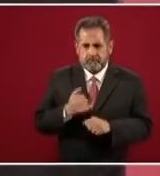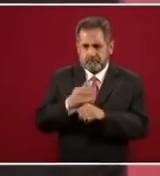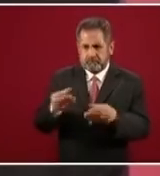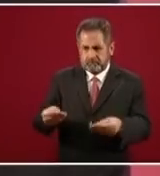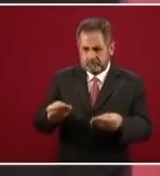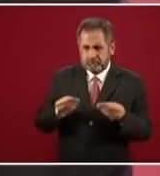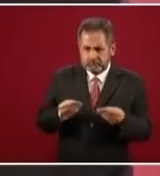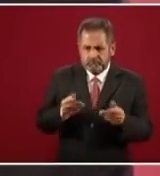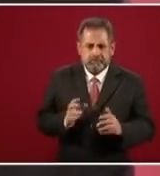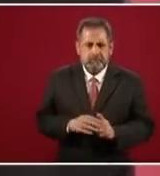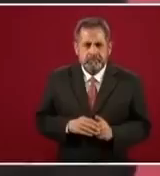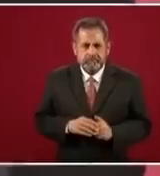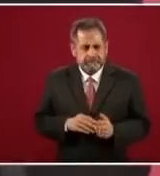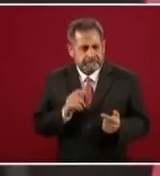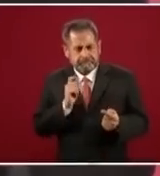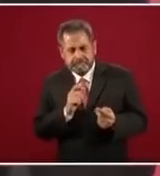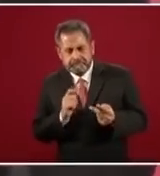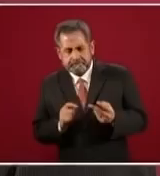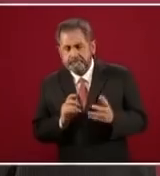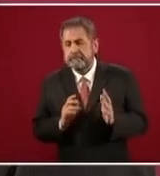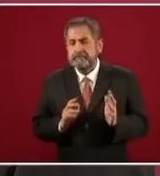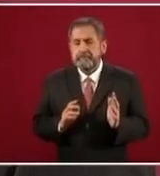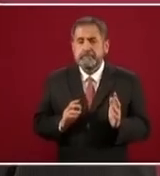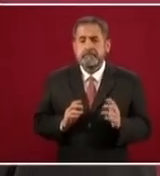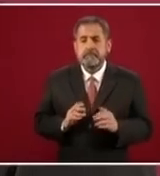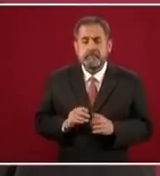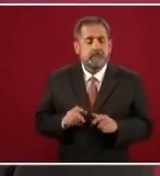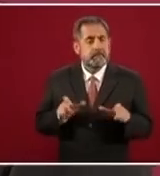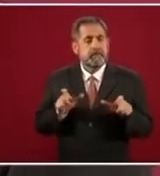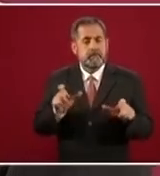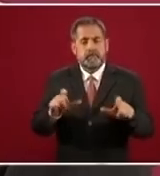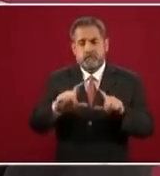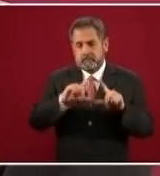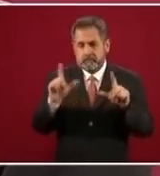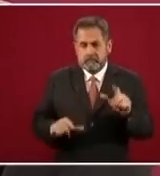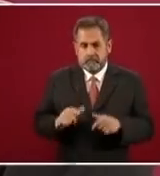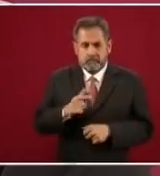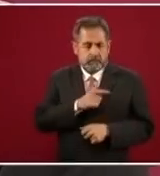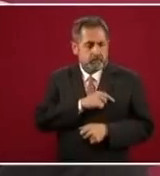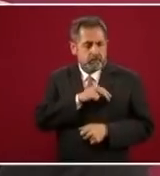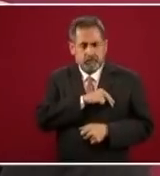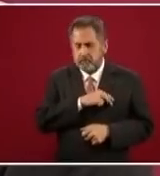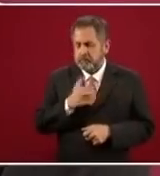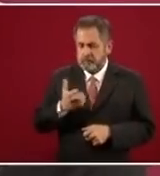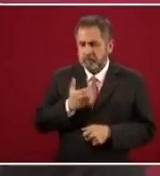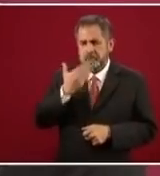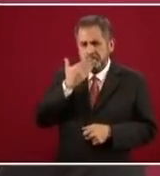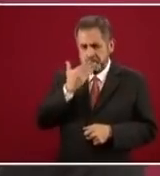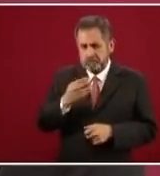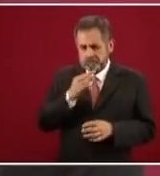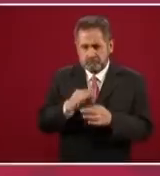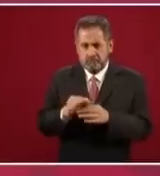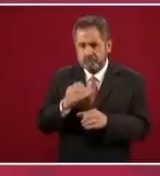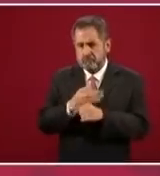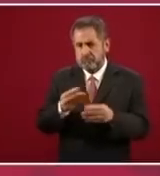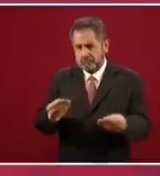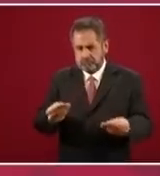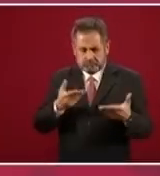información de que la Guardia Nacional ha actuado bien, esa es mi